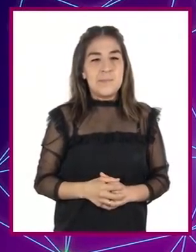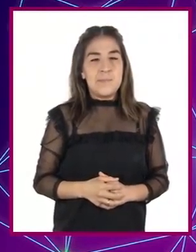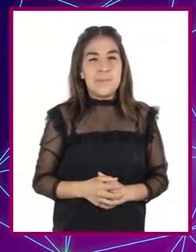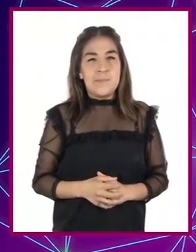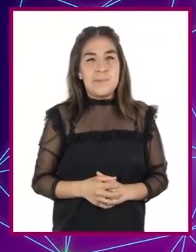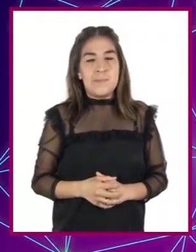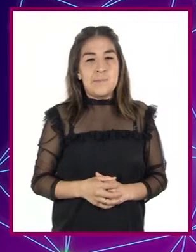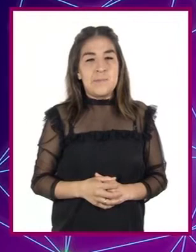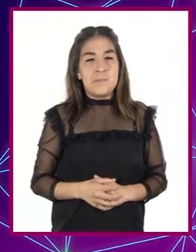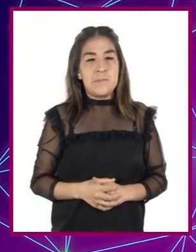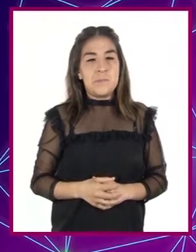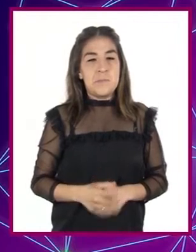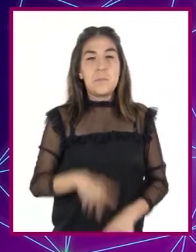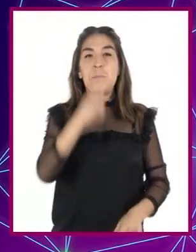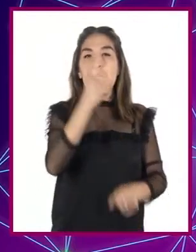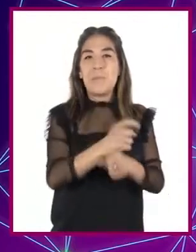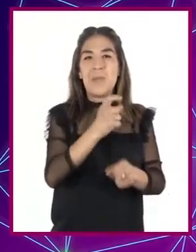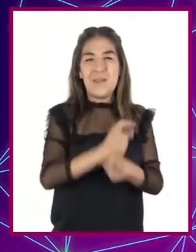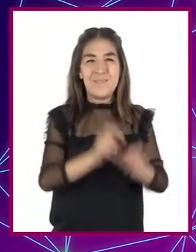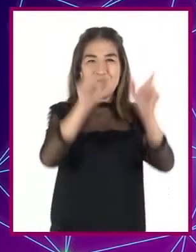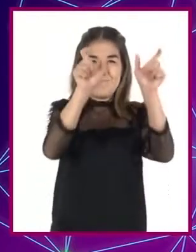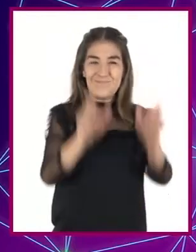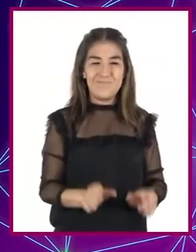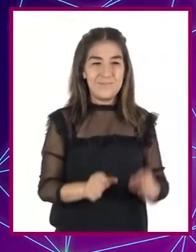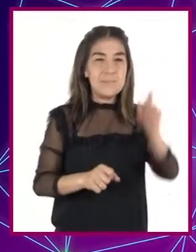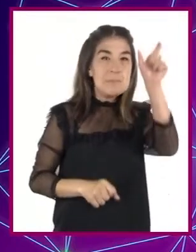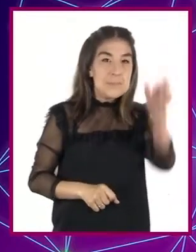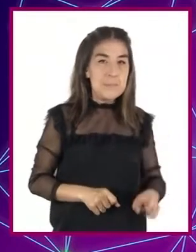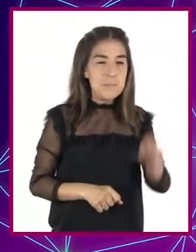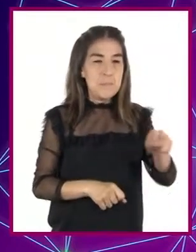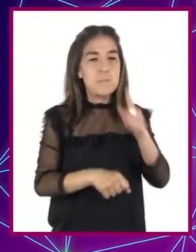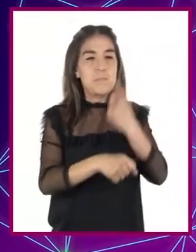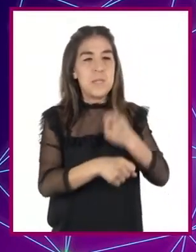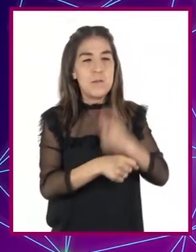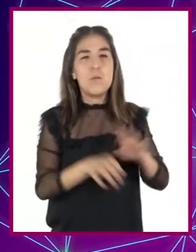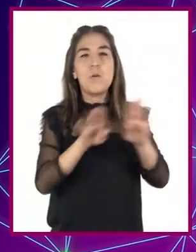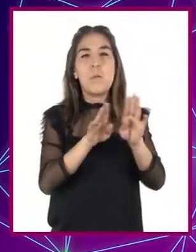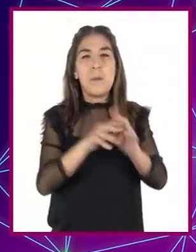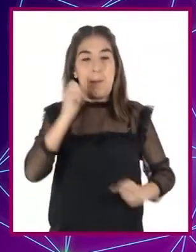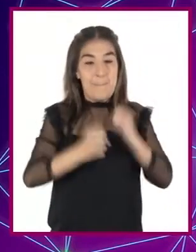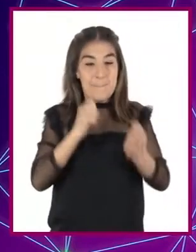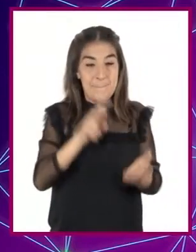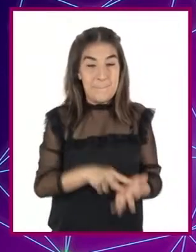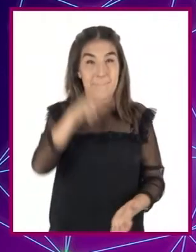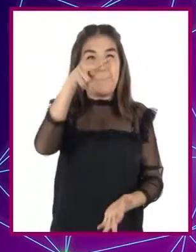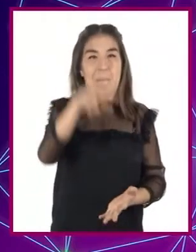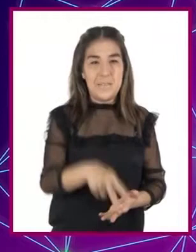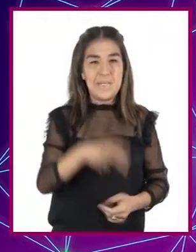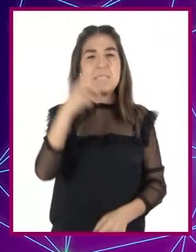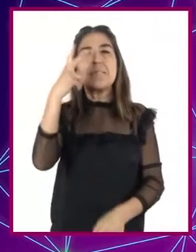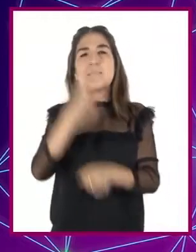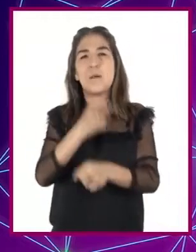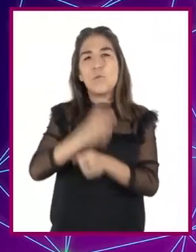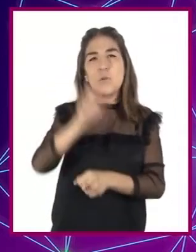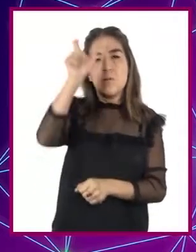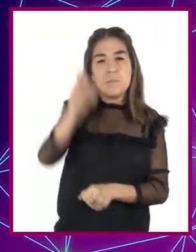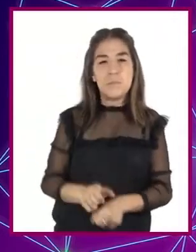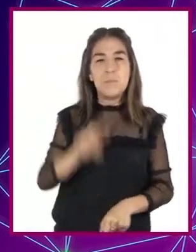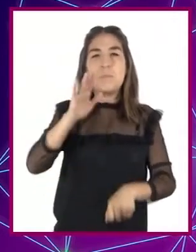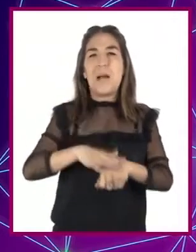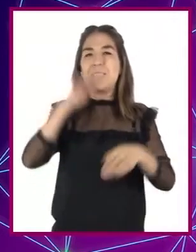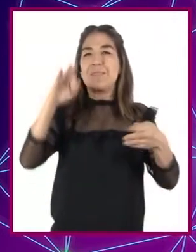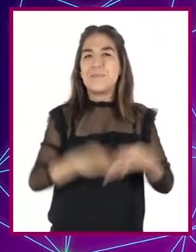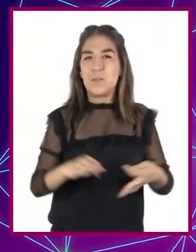En la primera columna, ubicamos los intervalos de los saltos de longitud. En la segunda columna, se ubican las